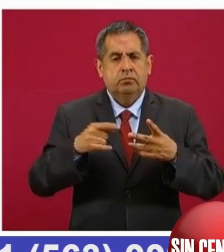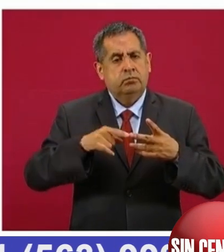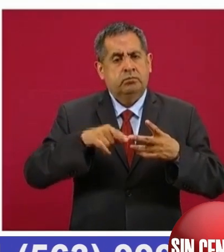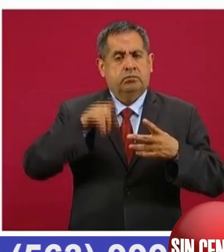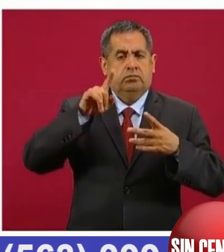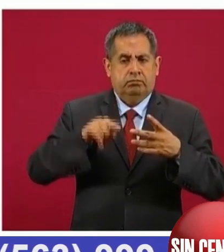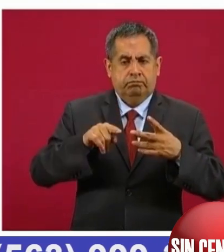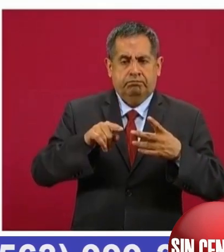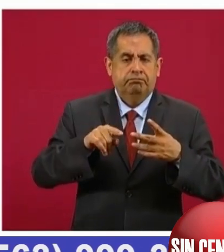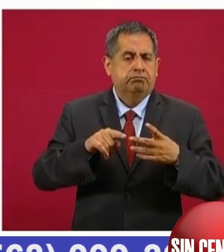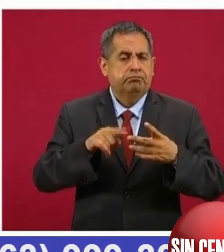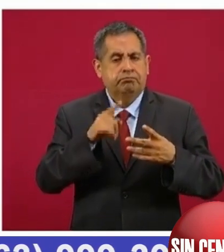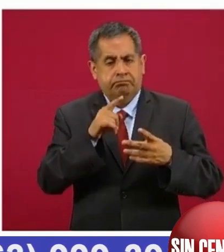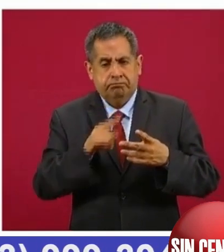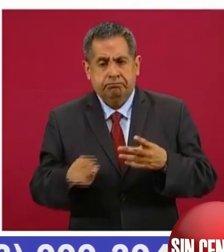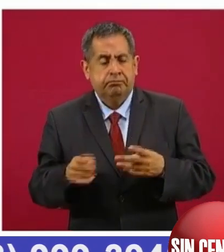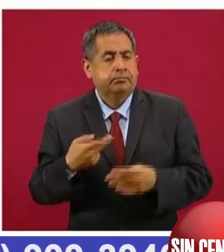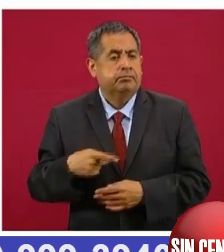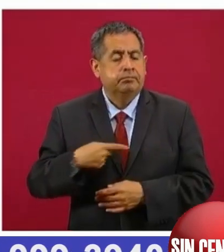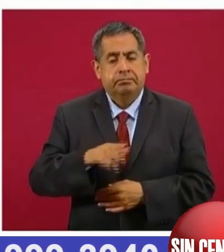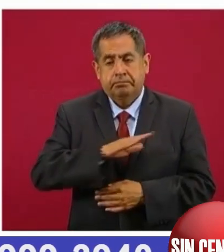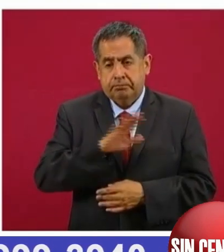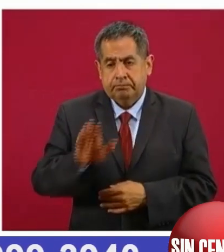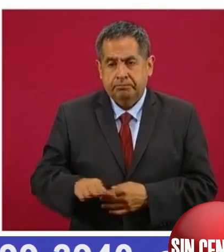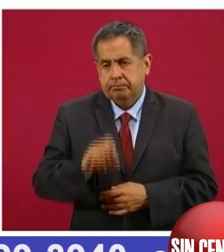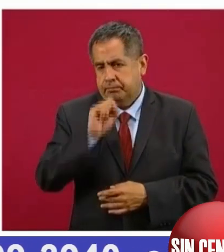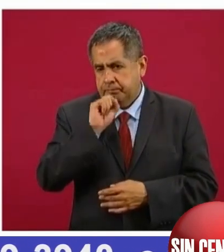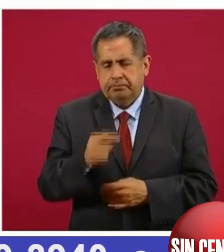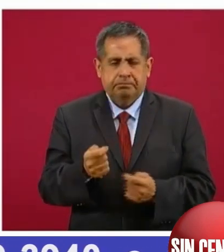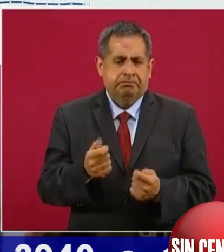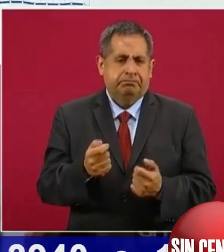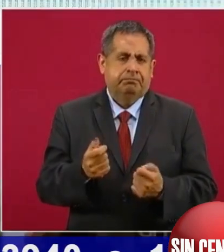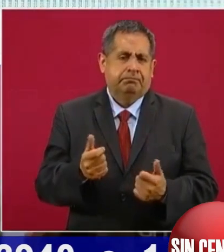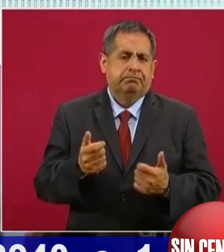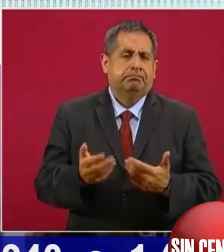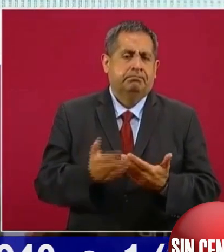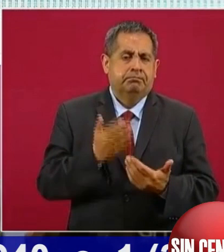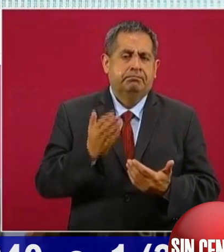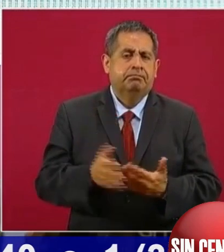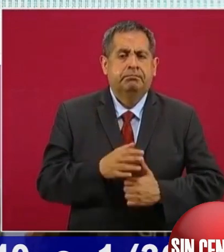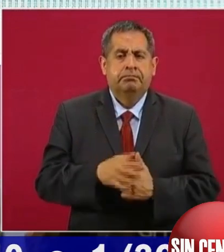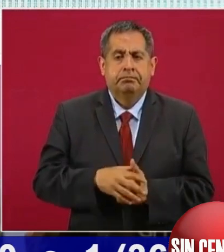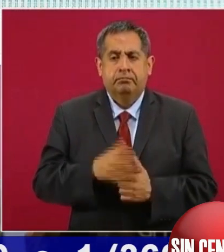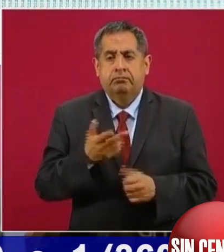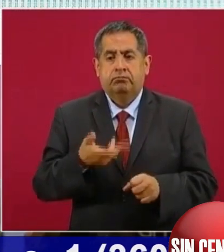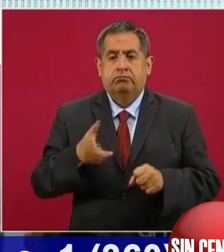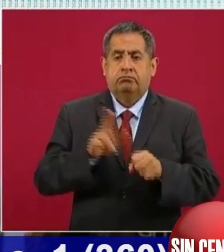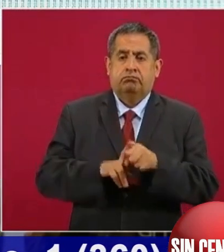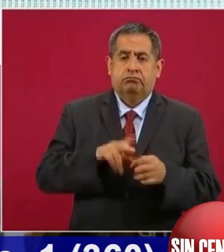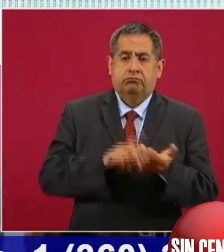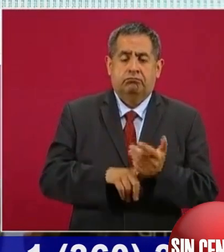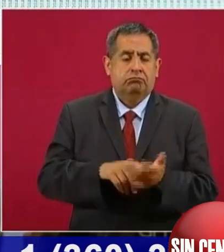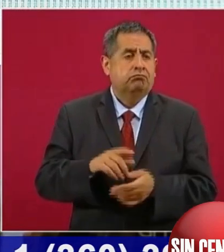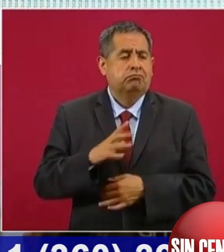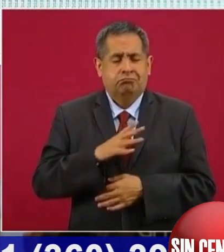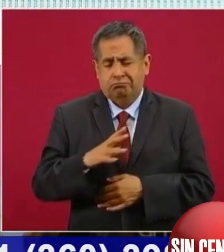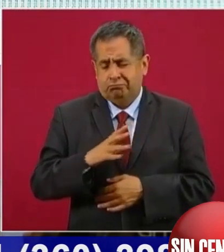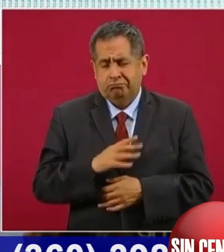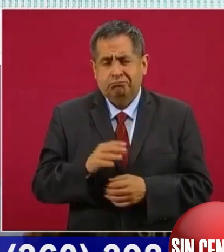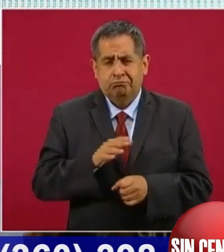ha mantenido, y las defunciones consistentemente han bajado. La siguiente, la hospitalización, vemos que tiene mínima